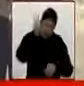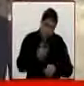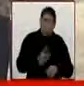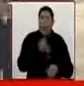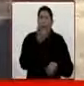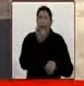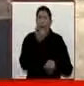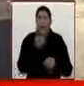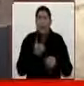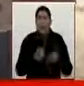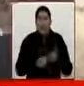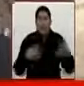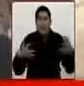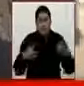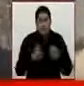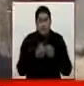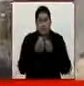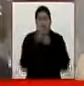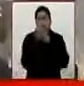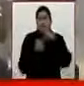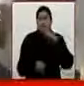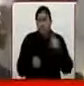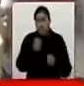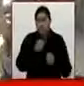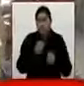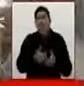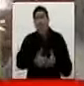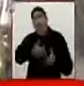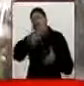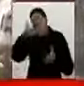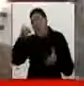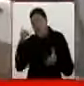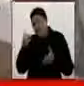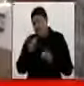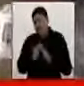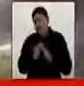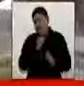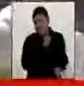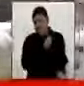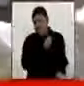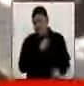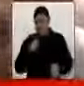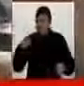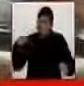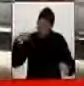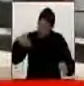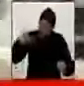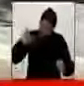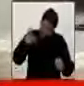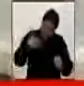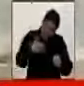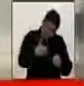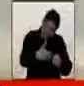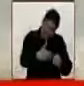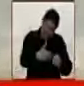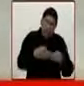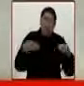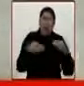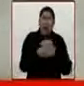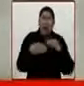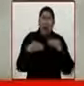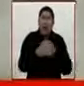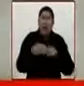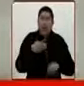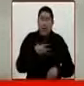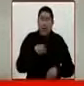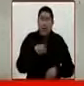La tragedia de este accidente inició muchos metros atrás, sin embargo terminó aquí, en la avenida Blanco Galindo,